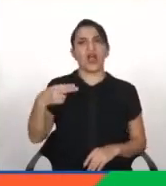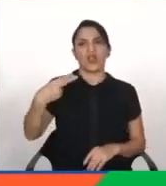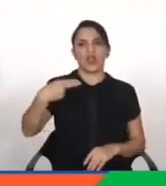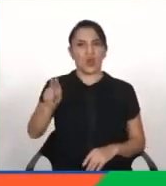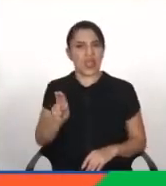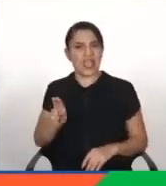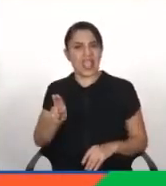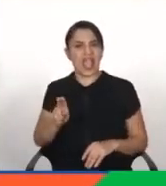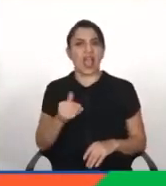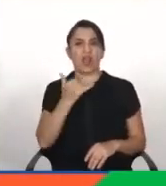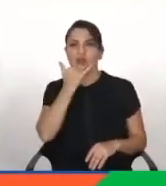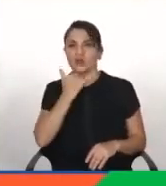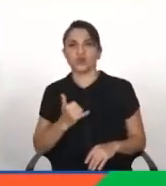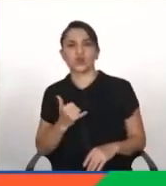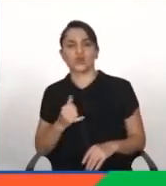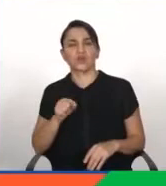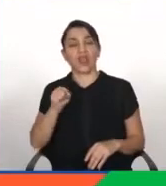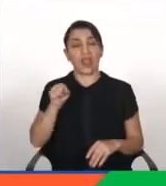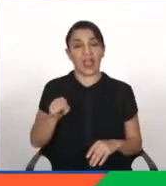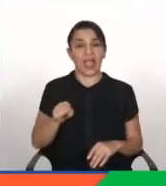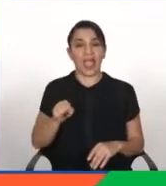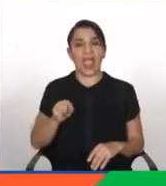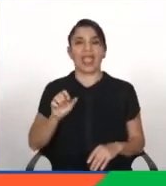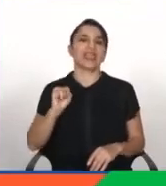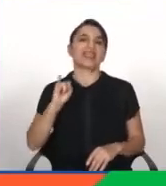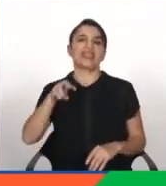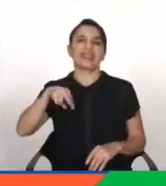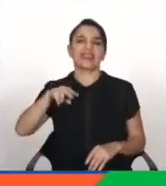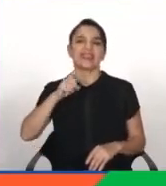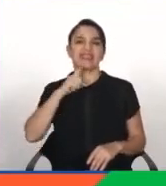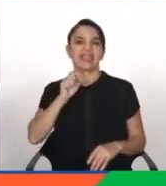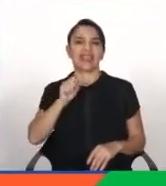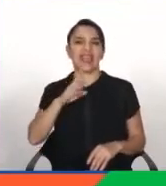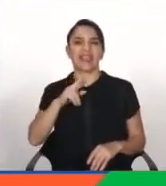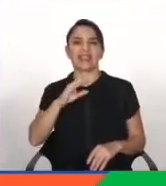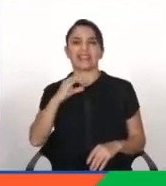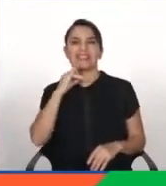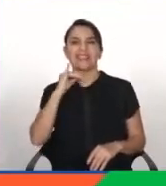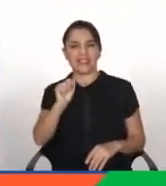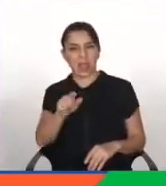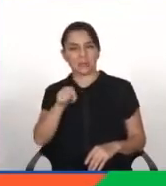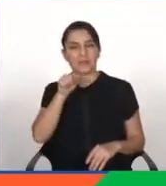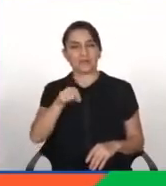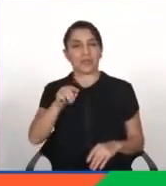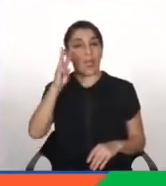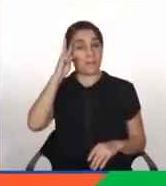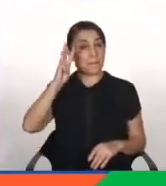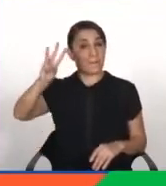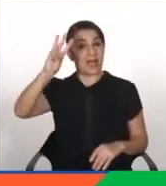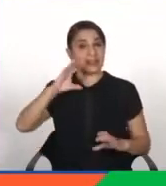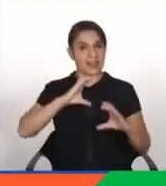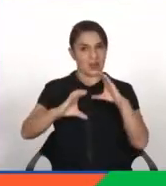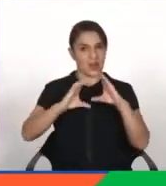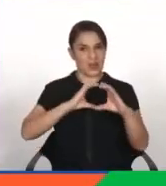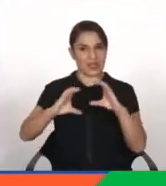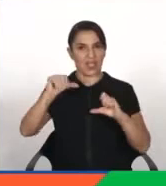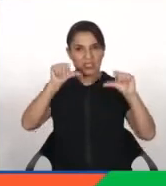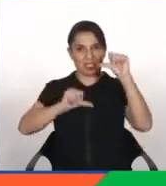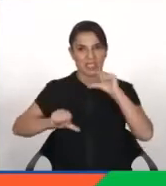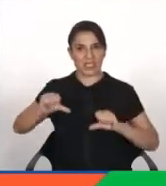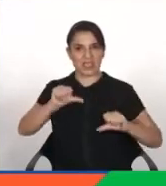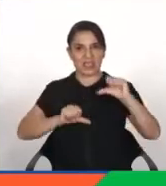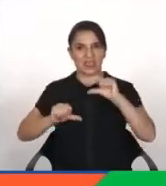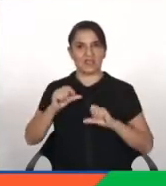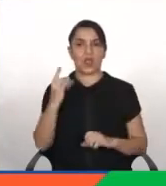de biomedicina hasta el momento en YouTube. Es graduada de Ciencias Biomédicas por la Universidad de Barcelona y máster en Comunicación Científica de la Universidad